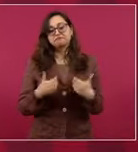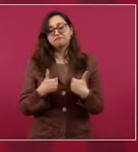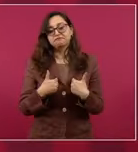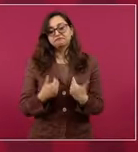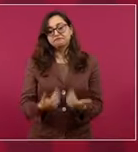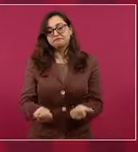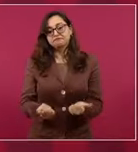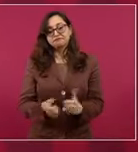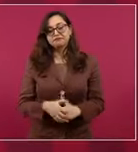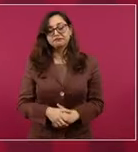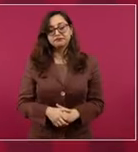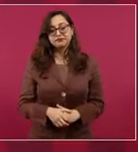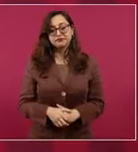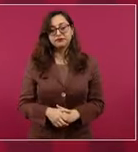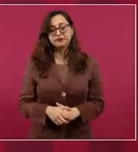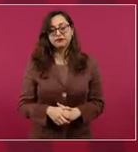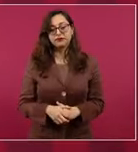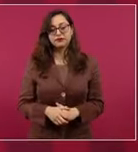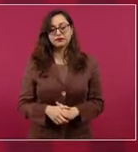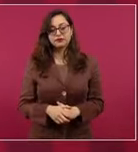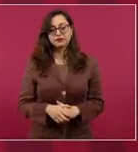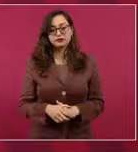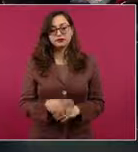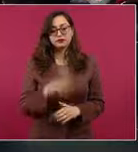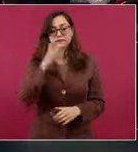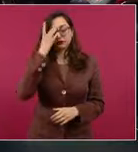hicieron toda una campaña